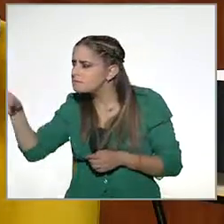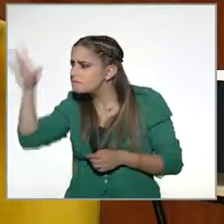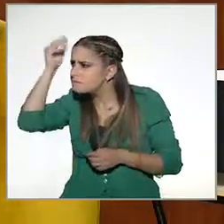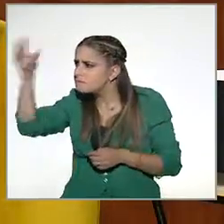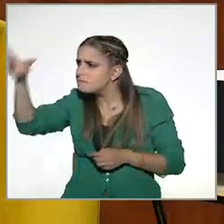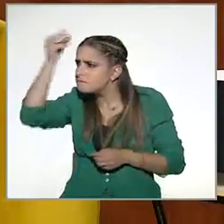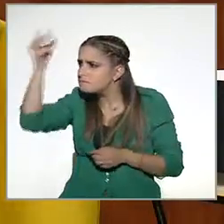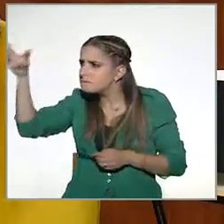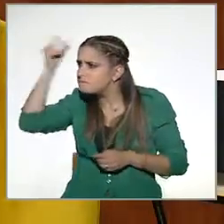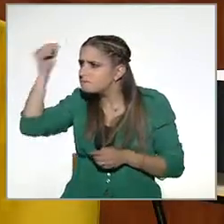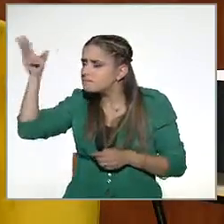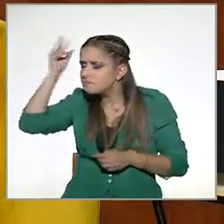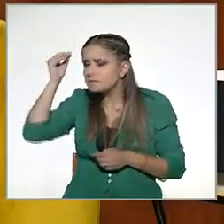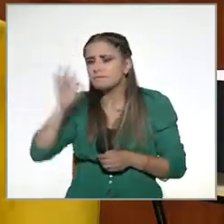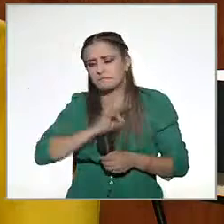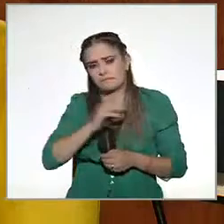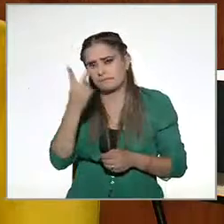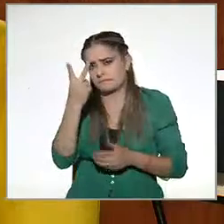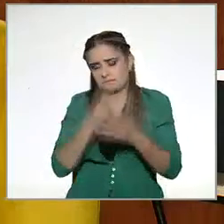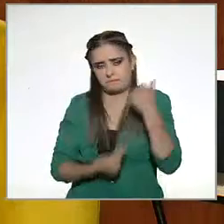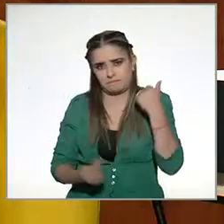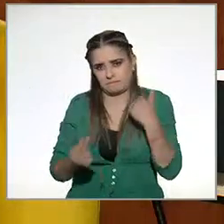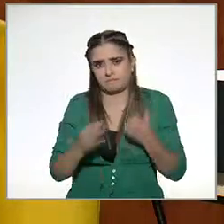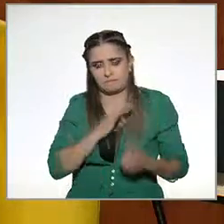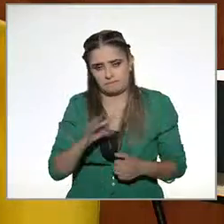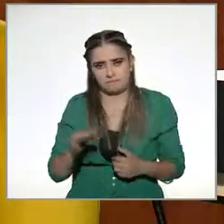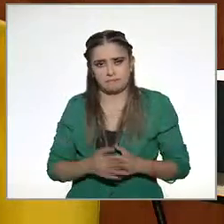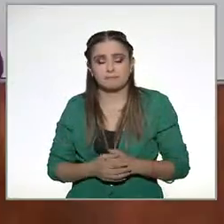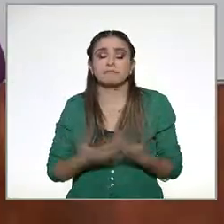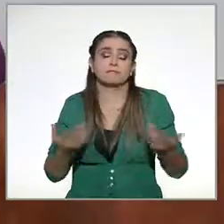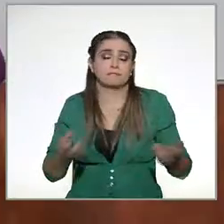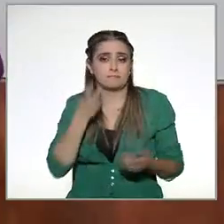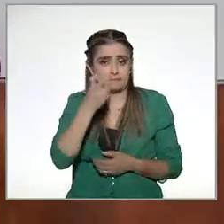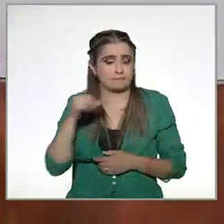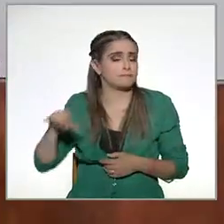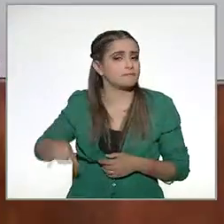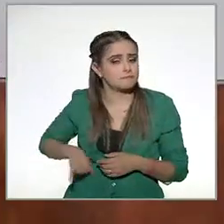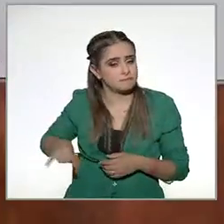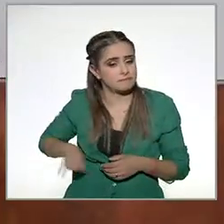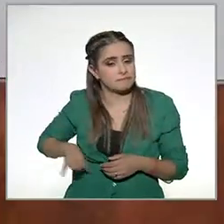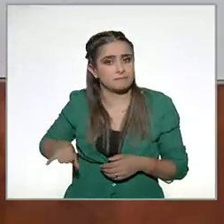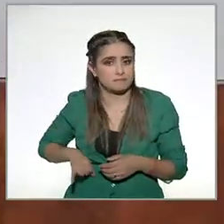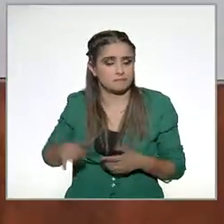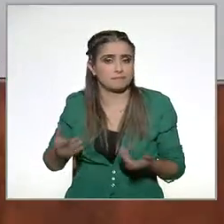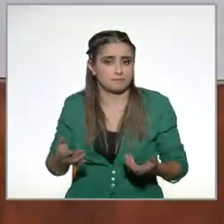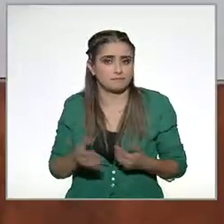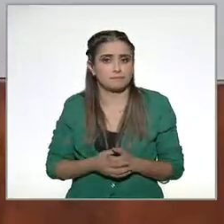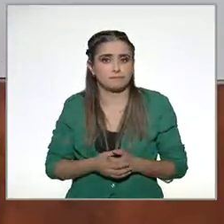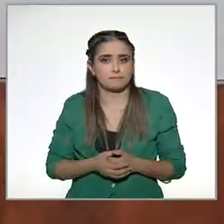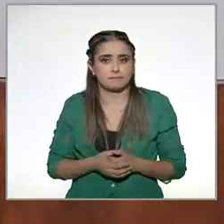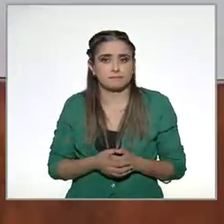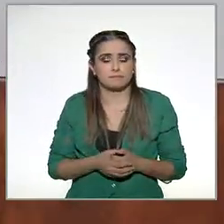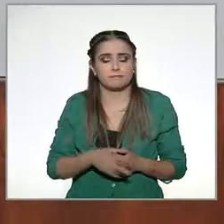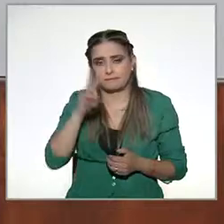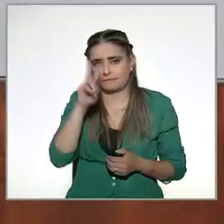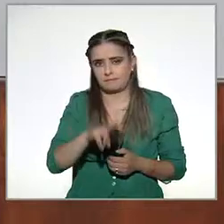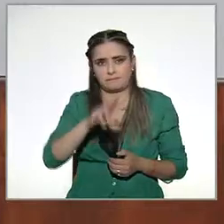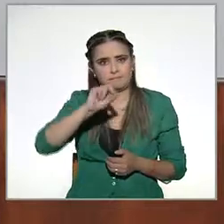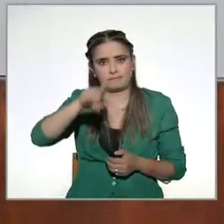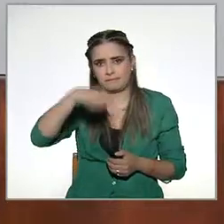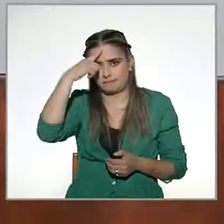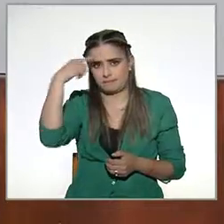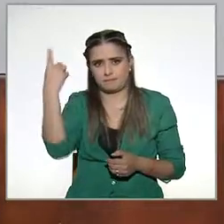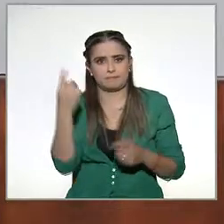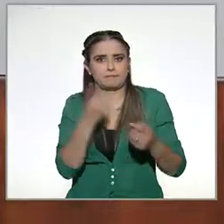puede ser genético y también puede ser social. Bueno, pues ahí está, muy interesante porque habría que analizar. Les digo, no es fácil nada más